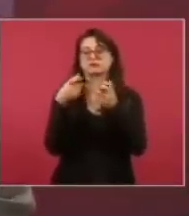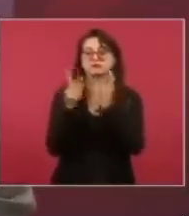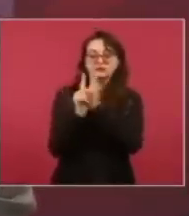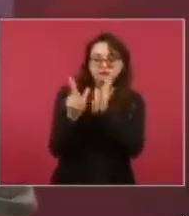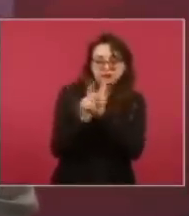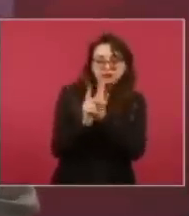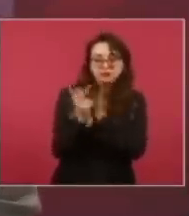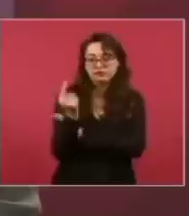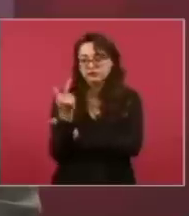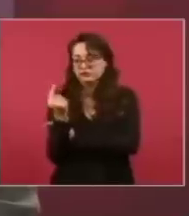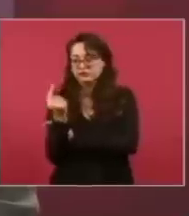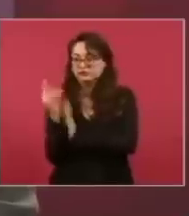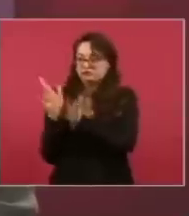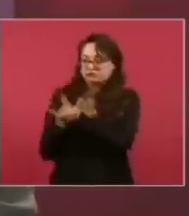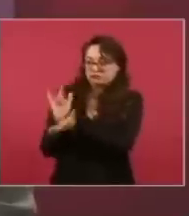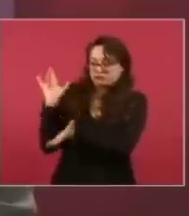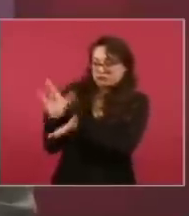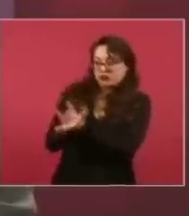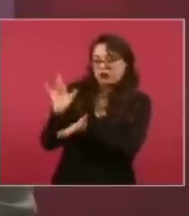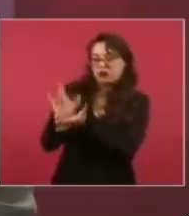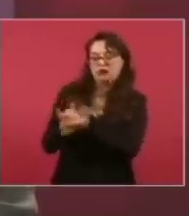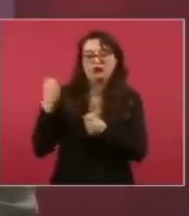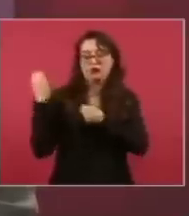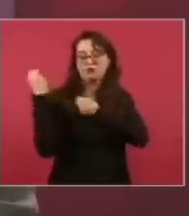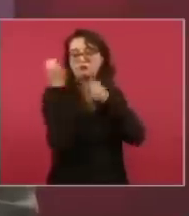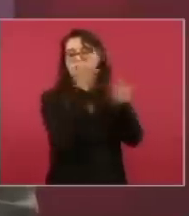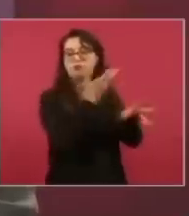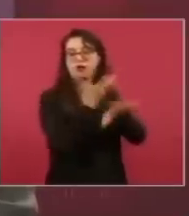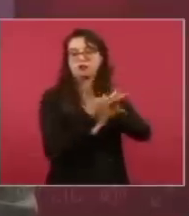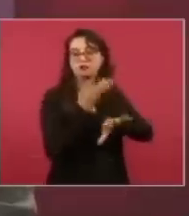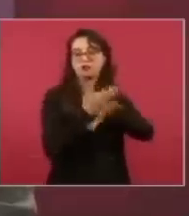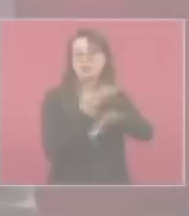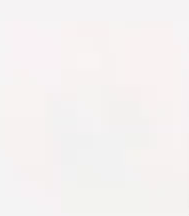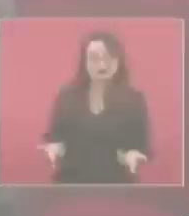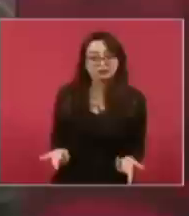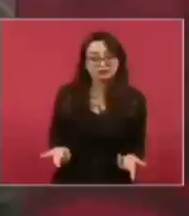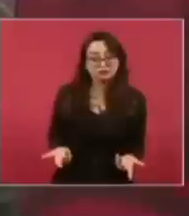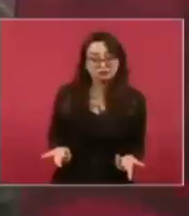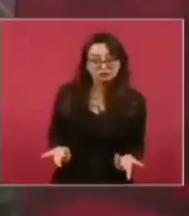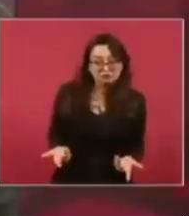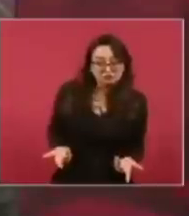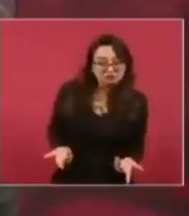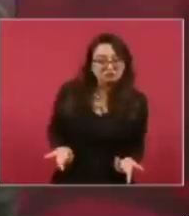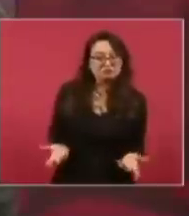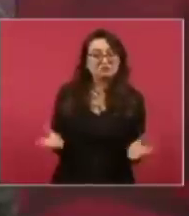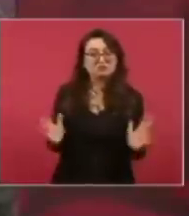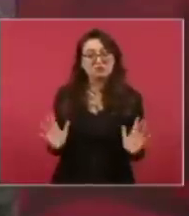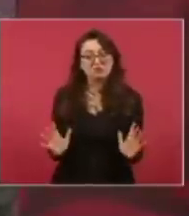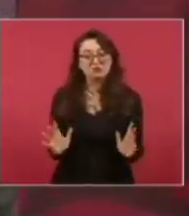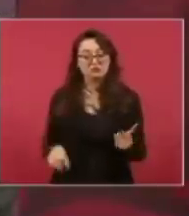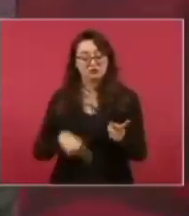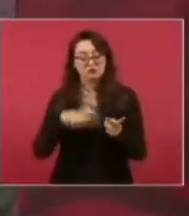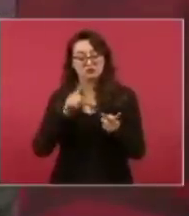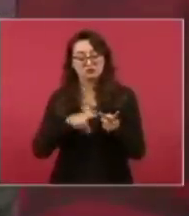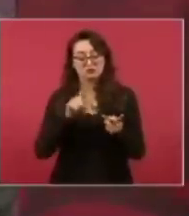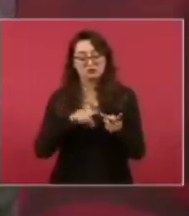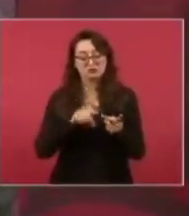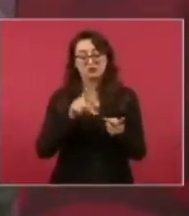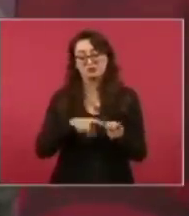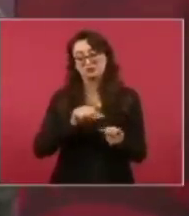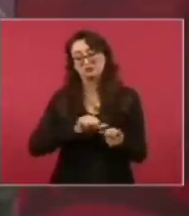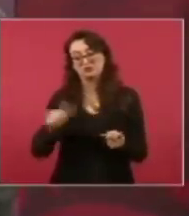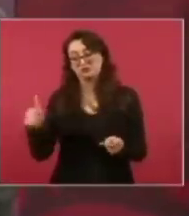están filtrando información que les entrega la DEA. Lo de guacamayas que